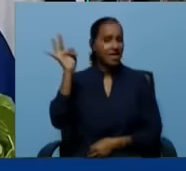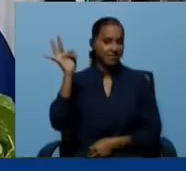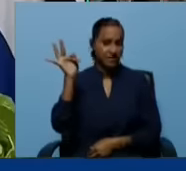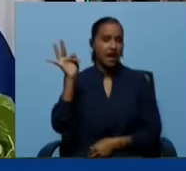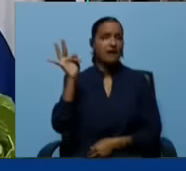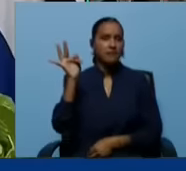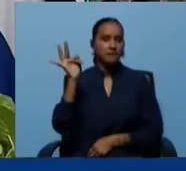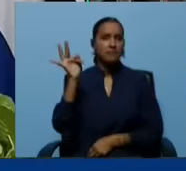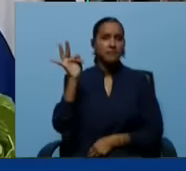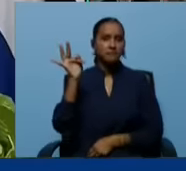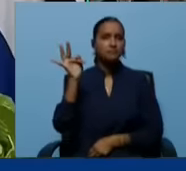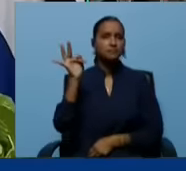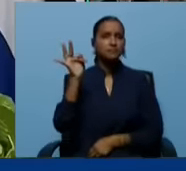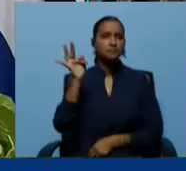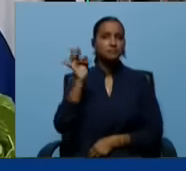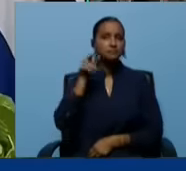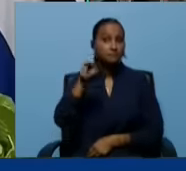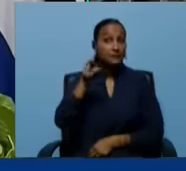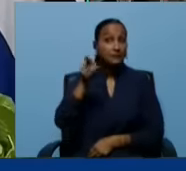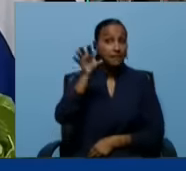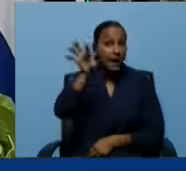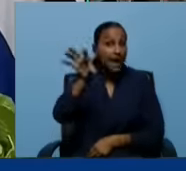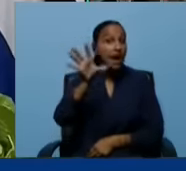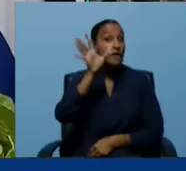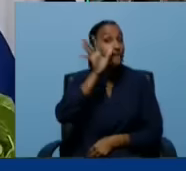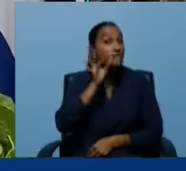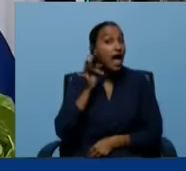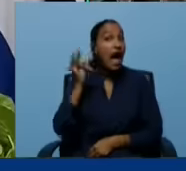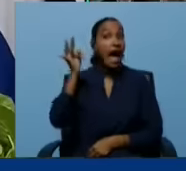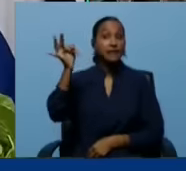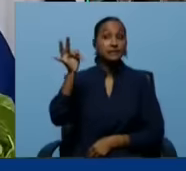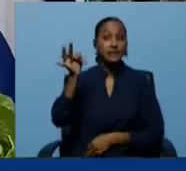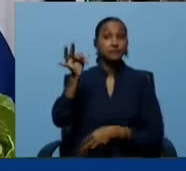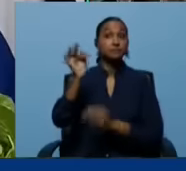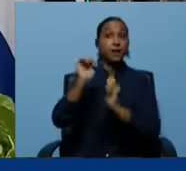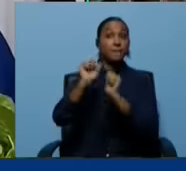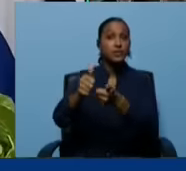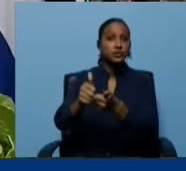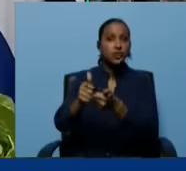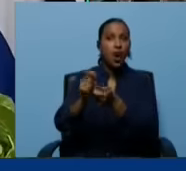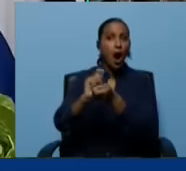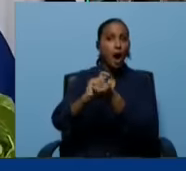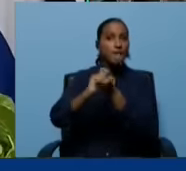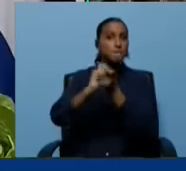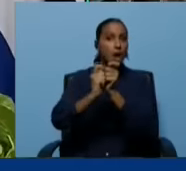cuando se produjeron cambios en Europa,